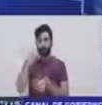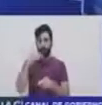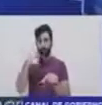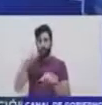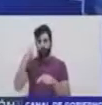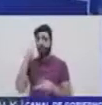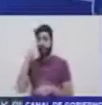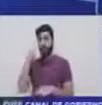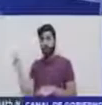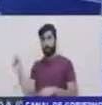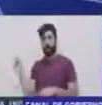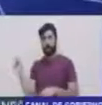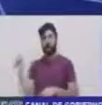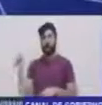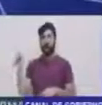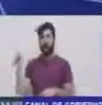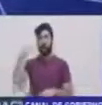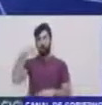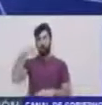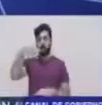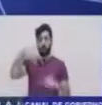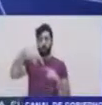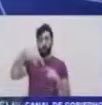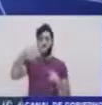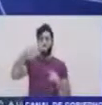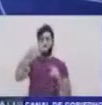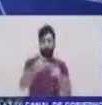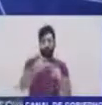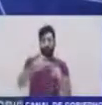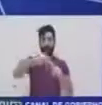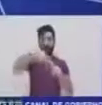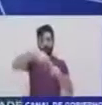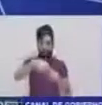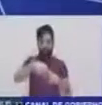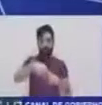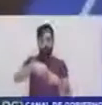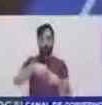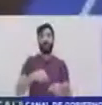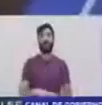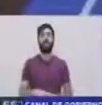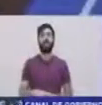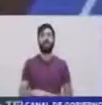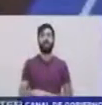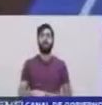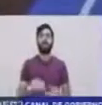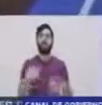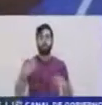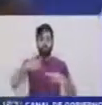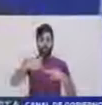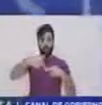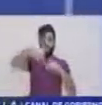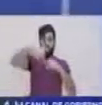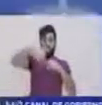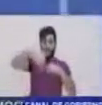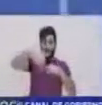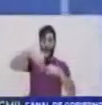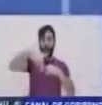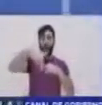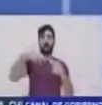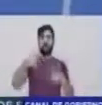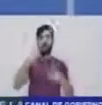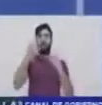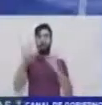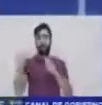colocar el pie de esta manera. Bajamos con la vista al frente, controlamos